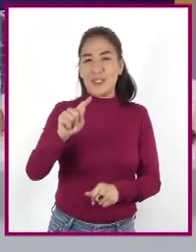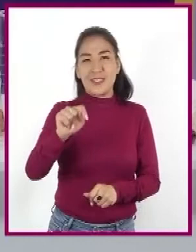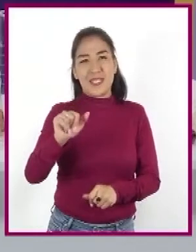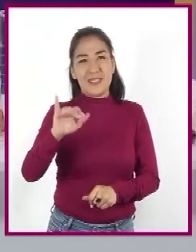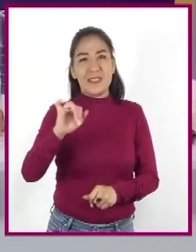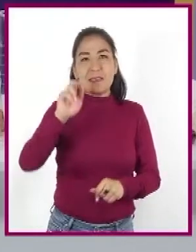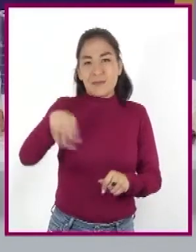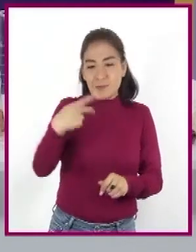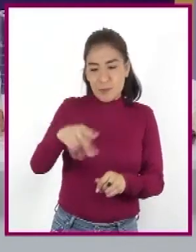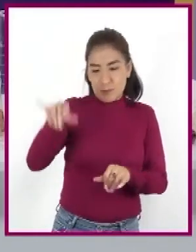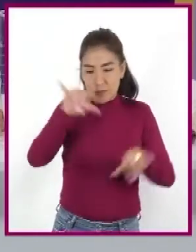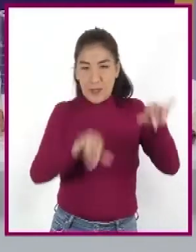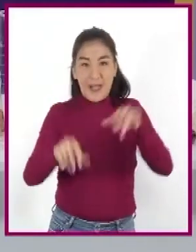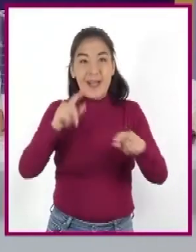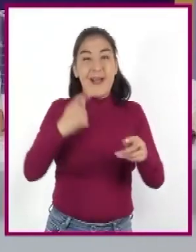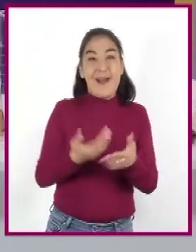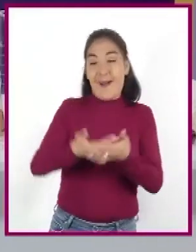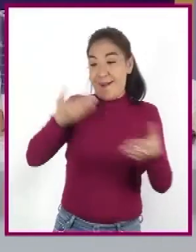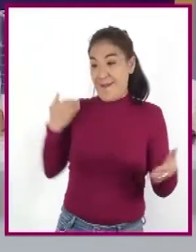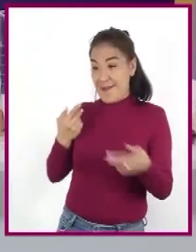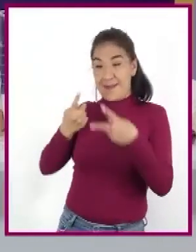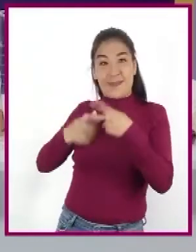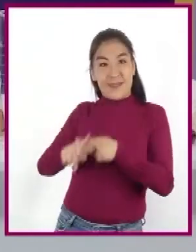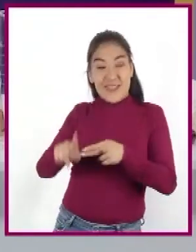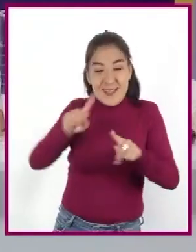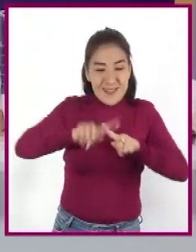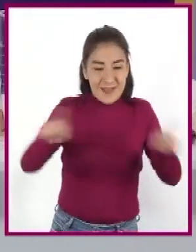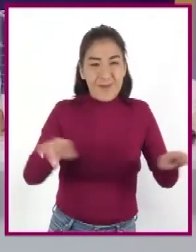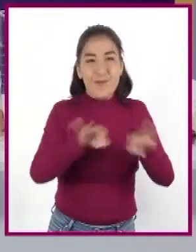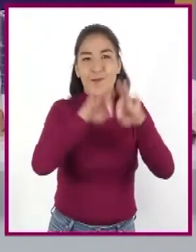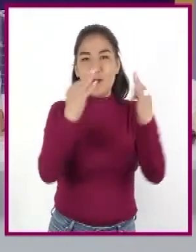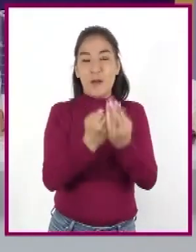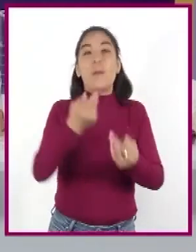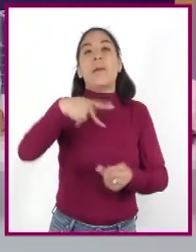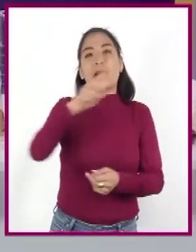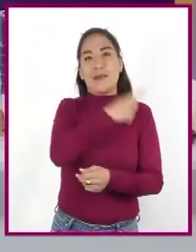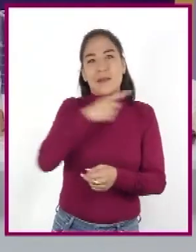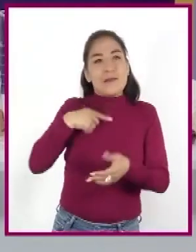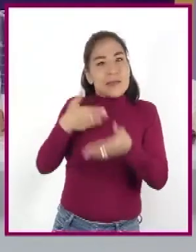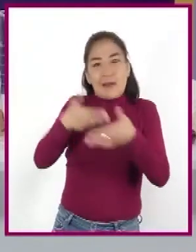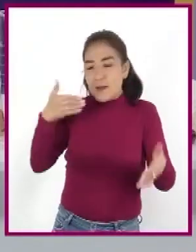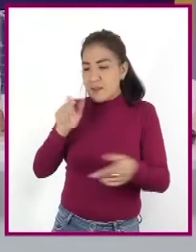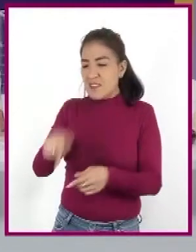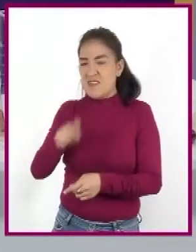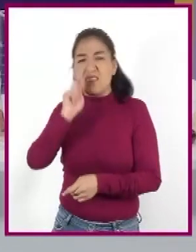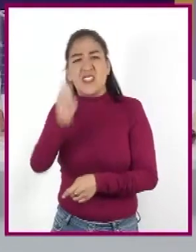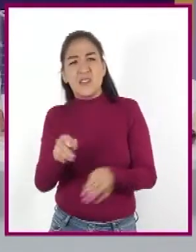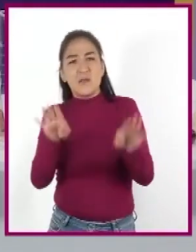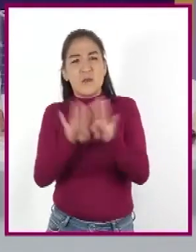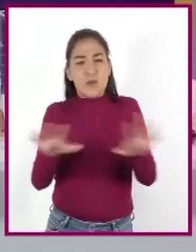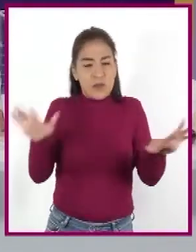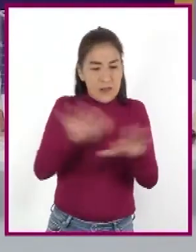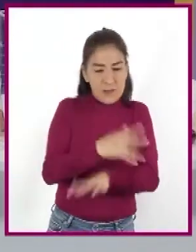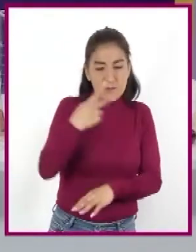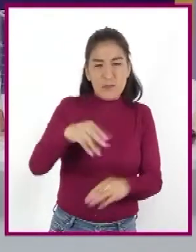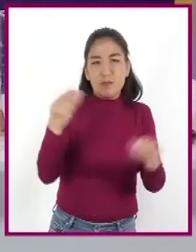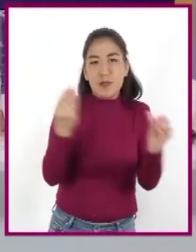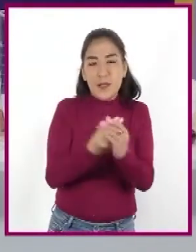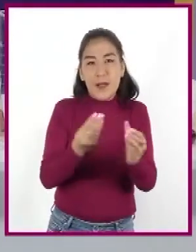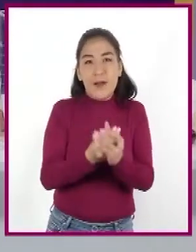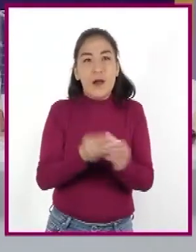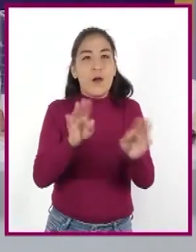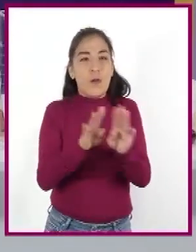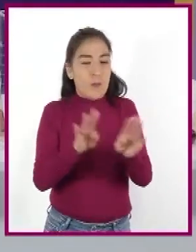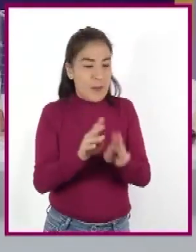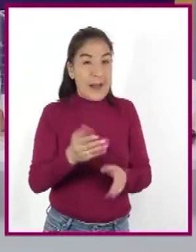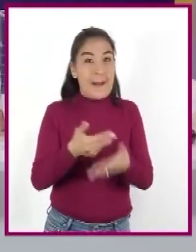diferentes de las iniciales, pero siempre es importante conocer sus propiedades iniciales y verificar las modificaciones que tuvo al final de